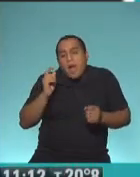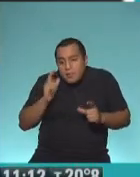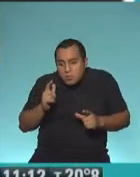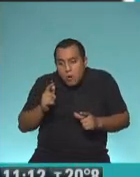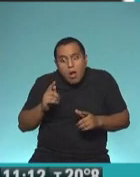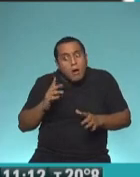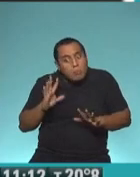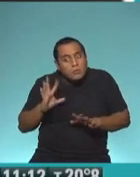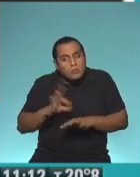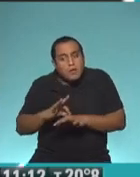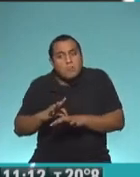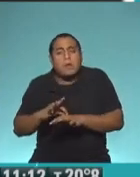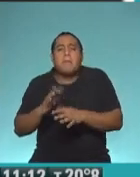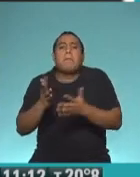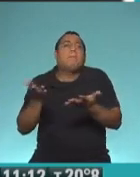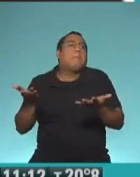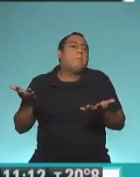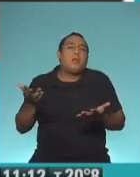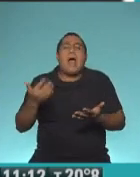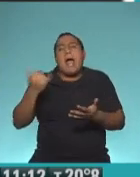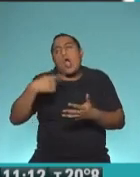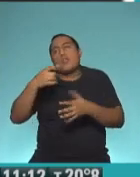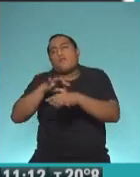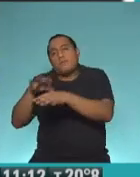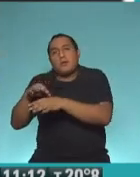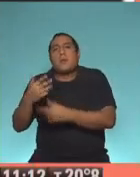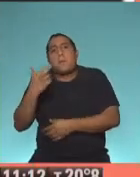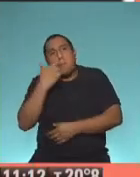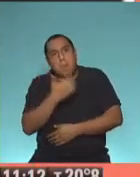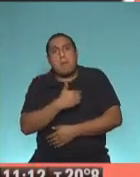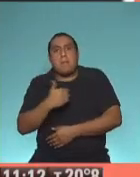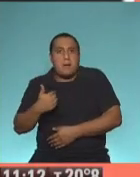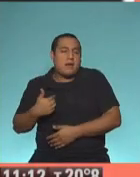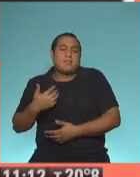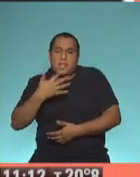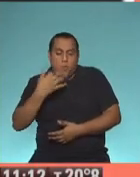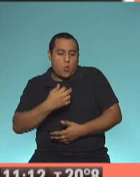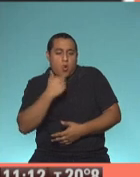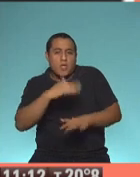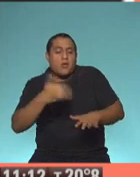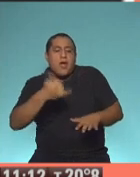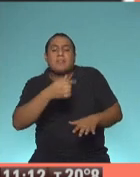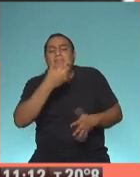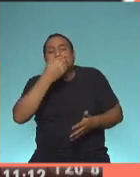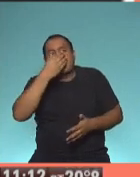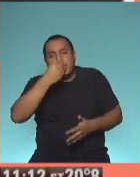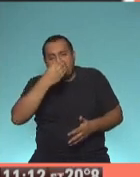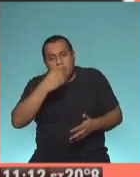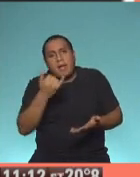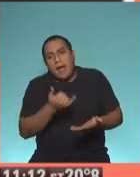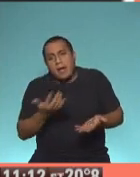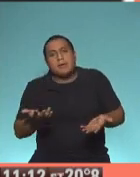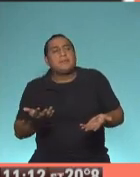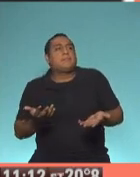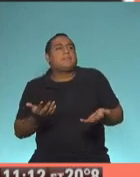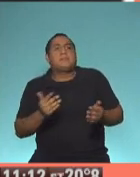Contrariamente a muchas otras enfermedades, todo padre y madre habrá visto a sus chicos con gripe. Claro. Lo mismo los un